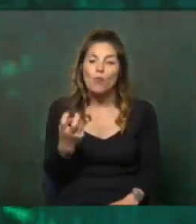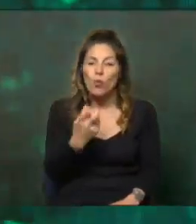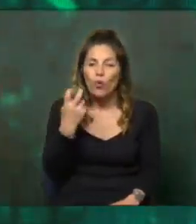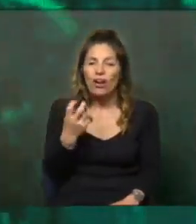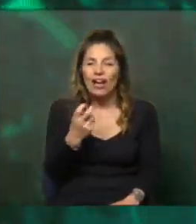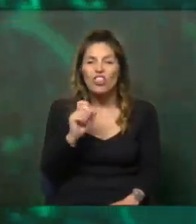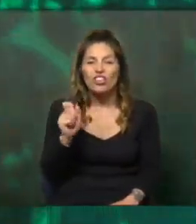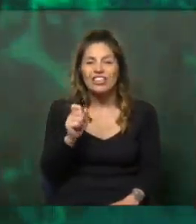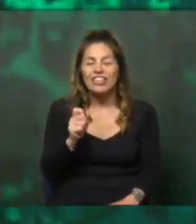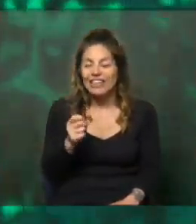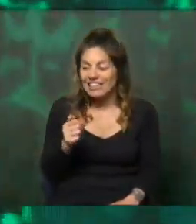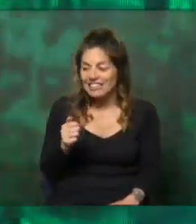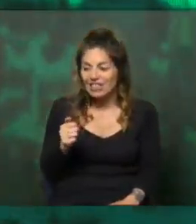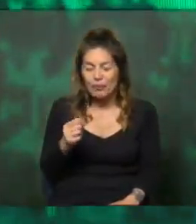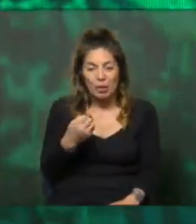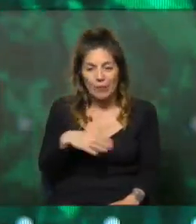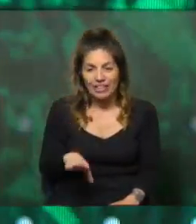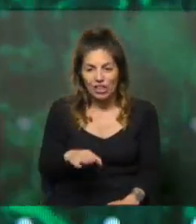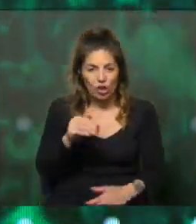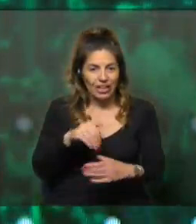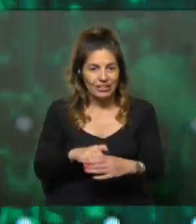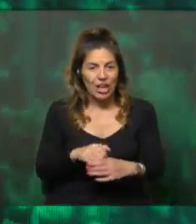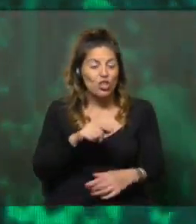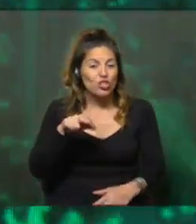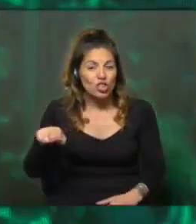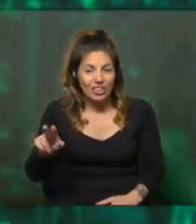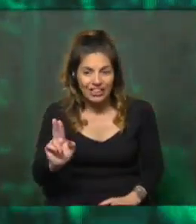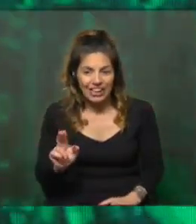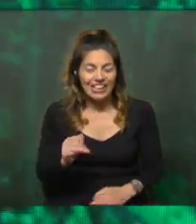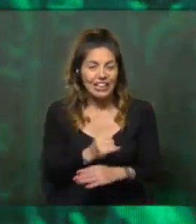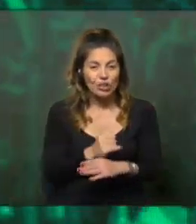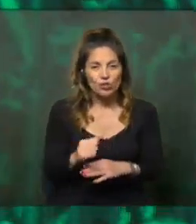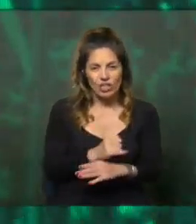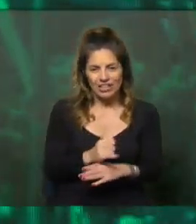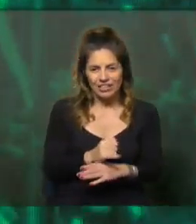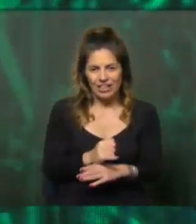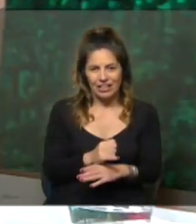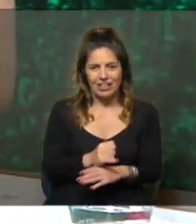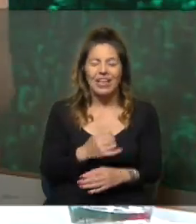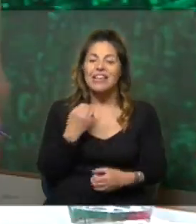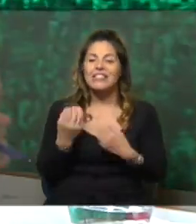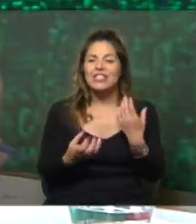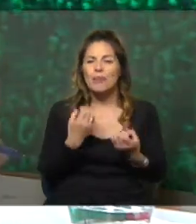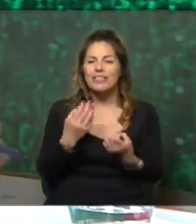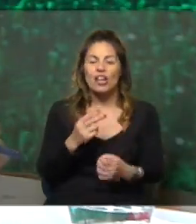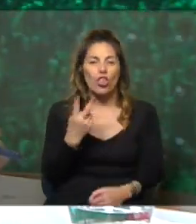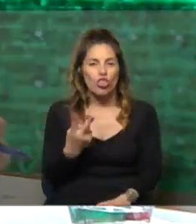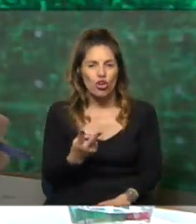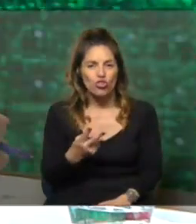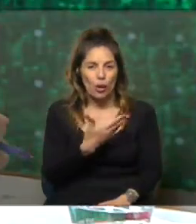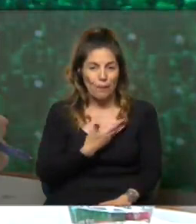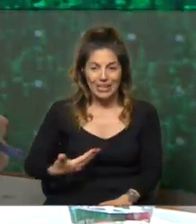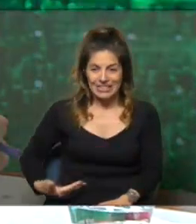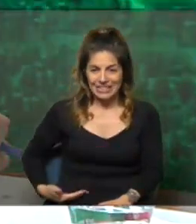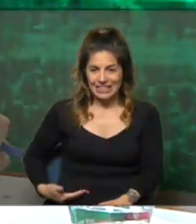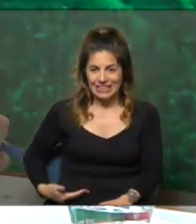quienes han sido recientemente derrotados a la elección sostener la institucionalidad se expresaron Perdón dos presidentes en el